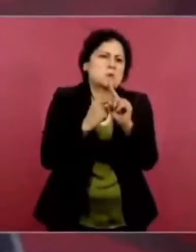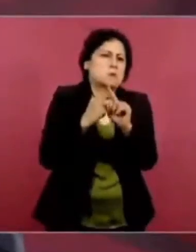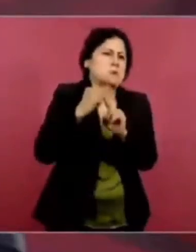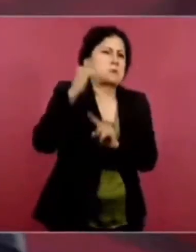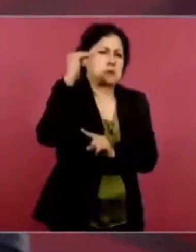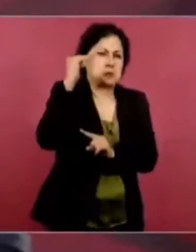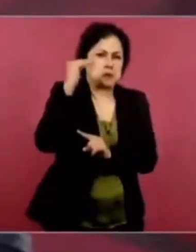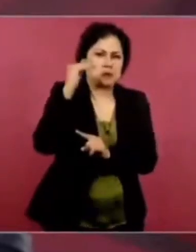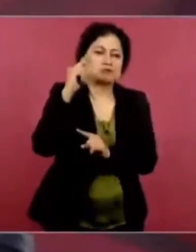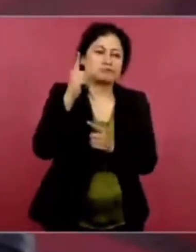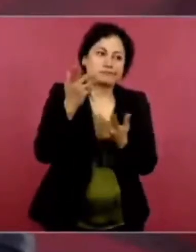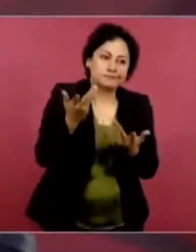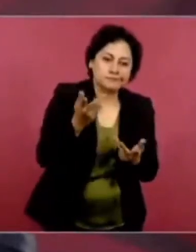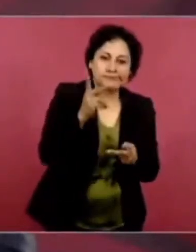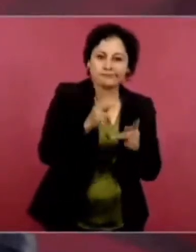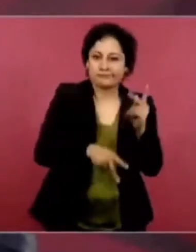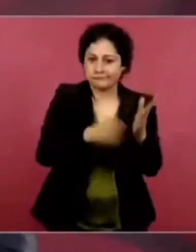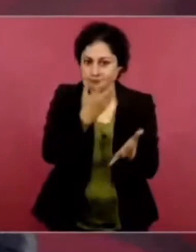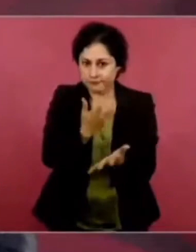ella creó